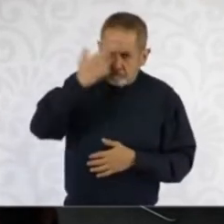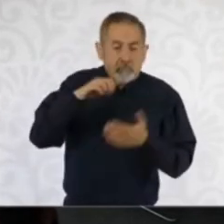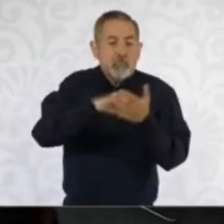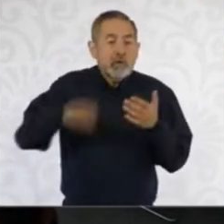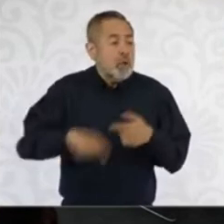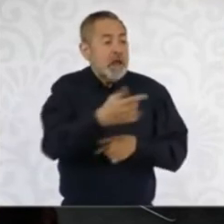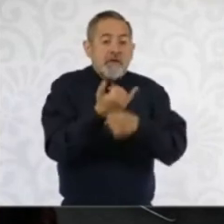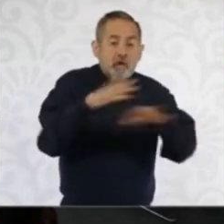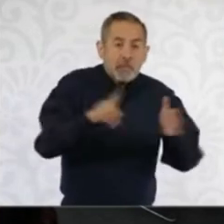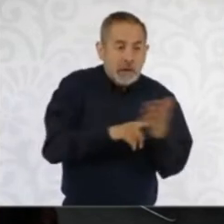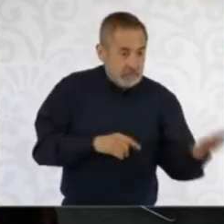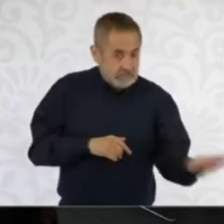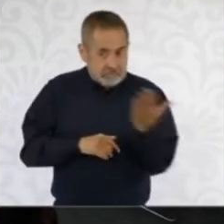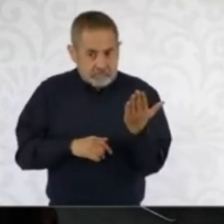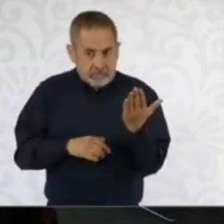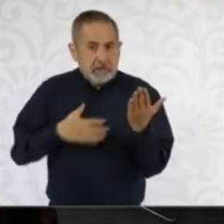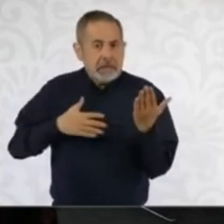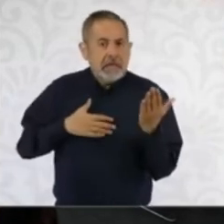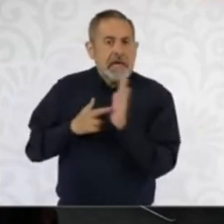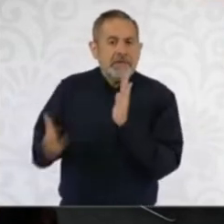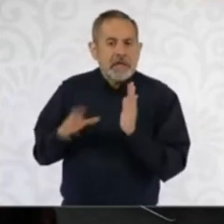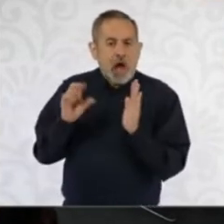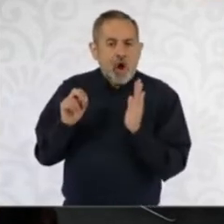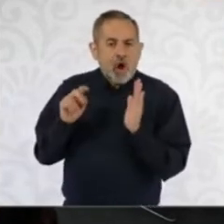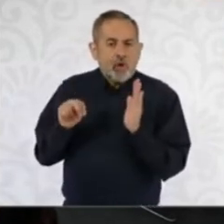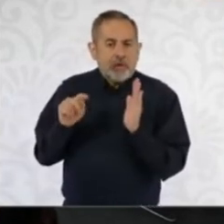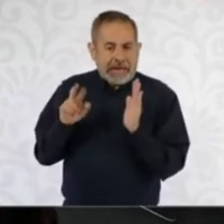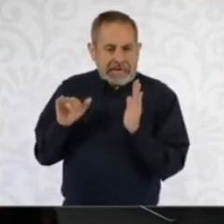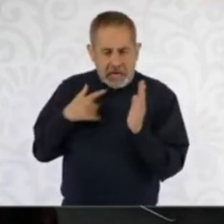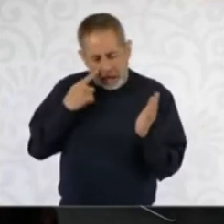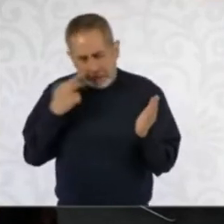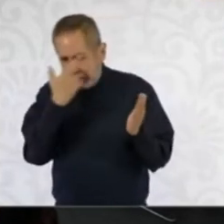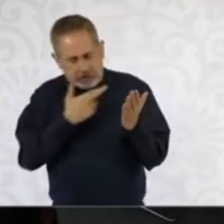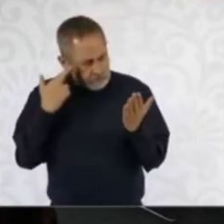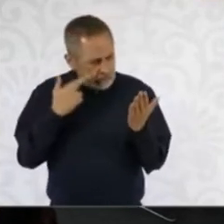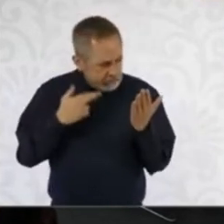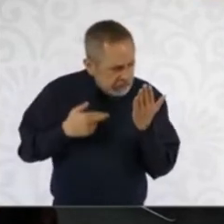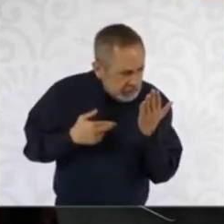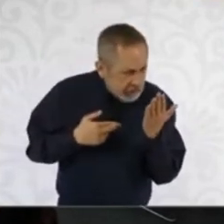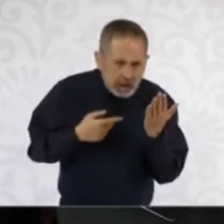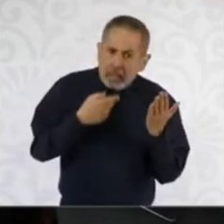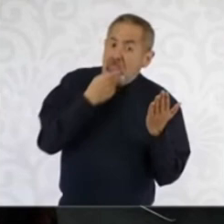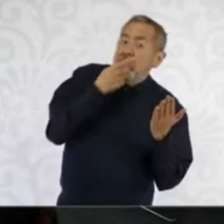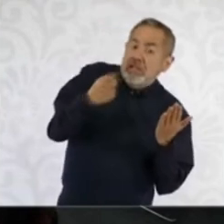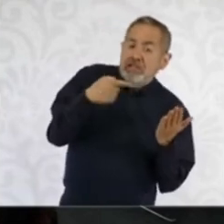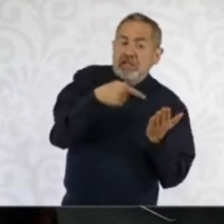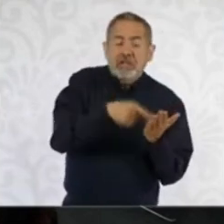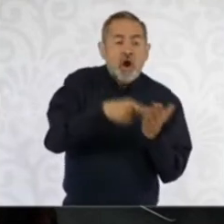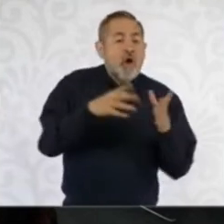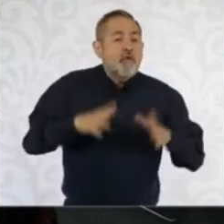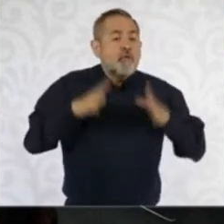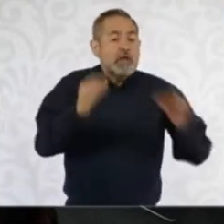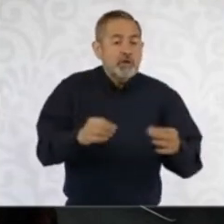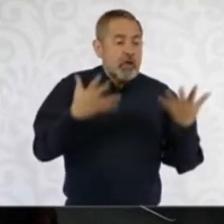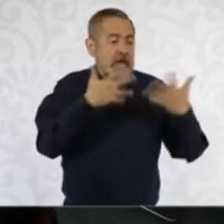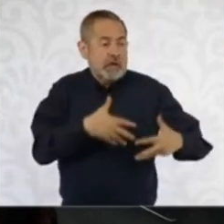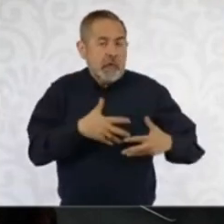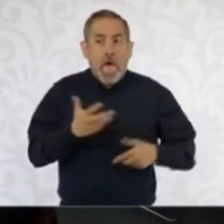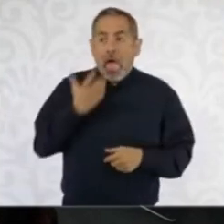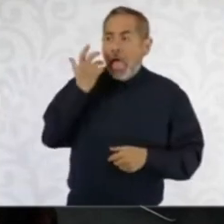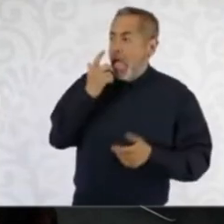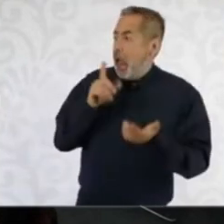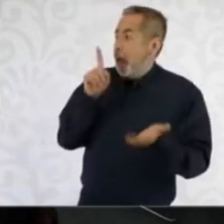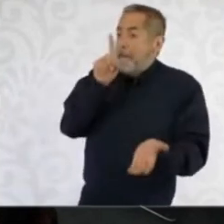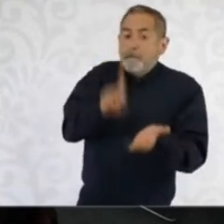estos informes financieros que revisó la revista Contralínea, se indica que la Fundación Teletón especuló con